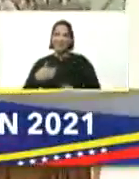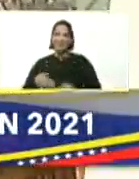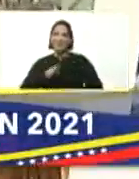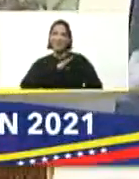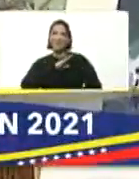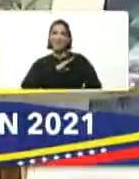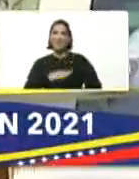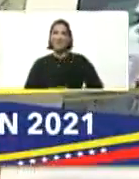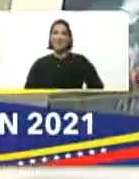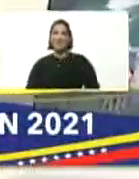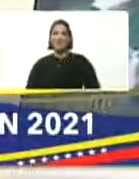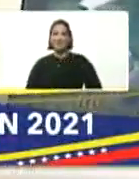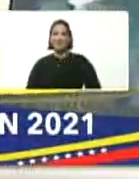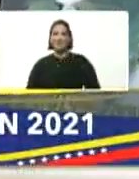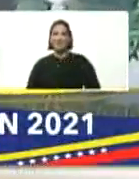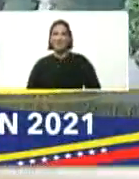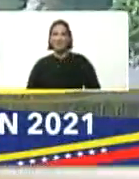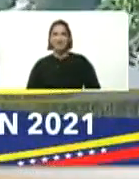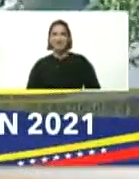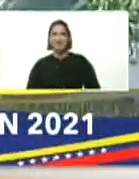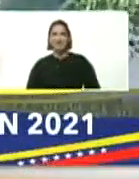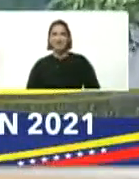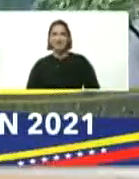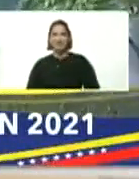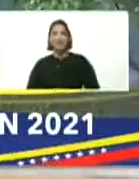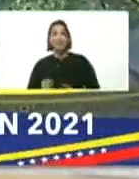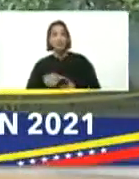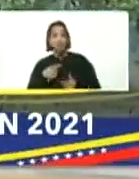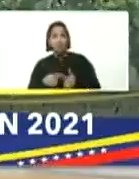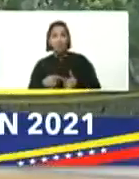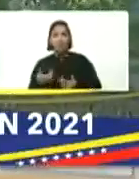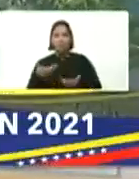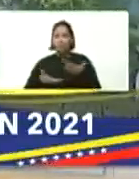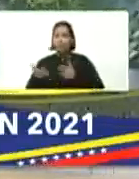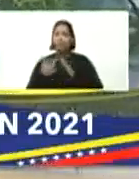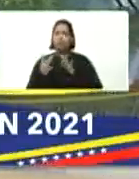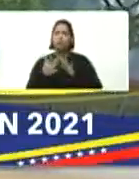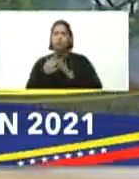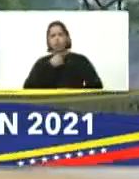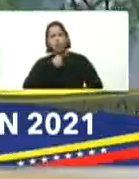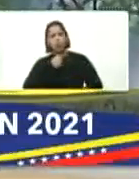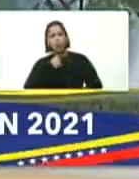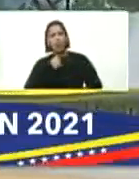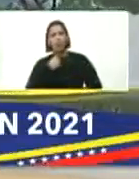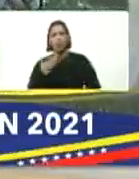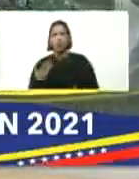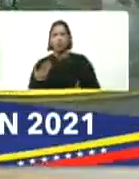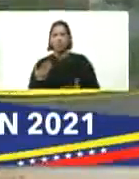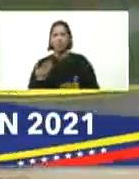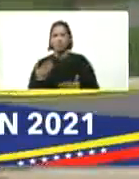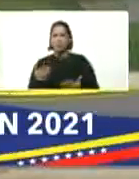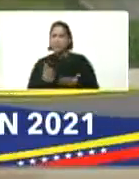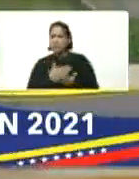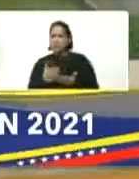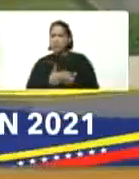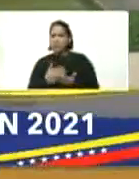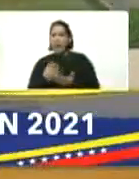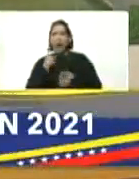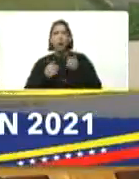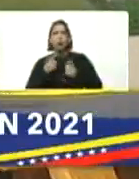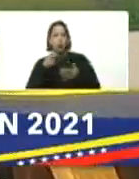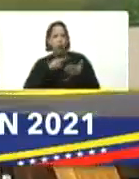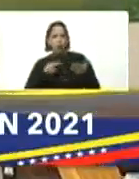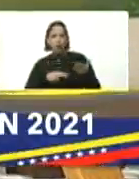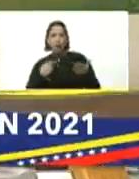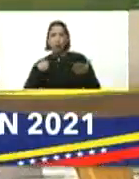Bueno, seguimos. Inspiración verdadera. Me gustaría llevármelos todos. Algunos los he leído, los tengo en mi casa.